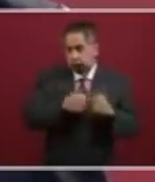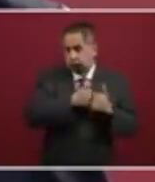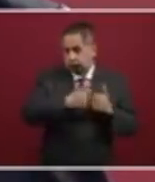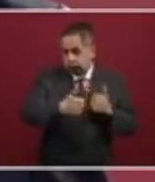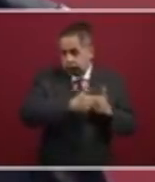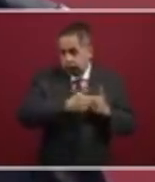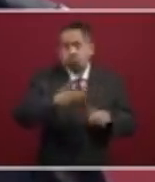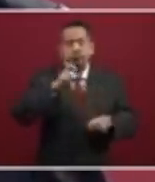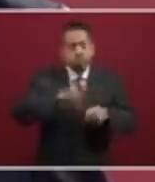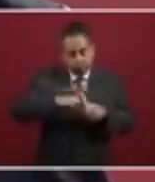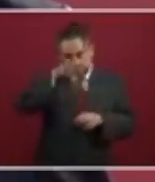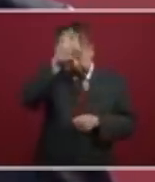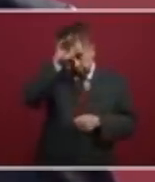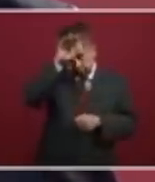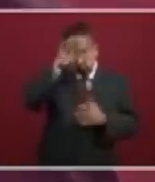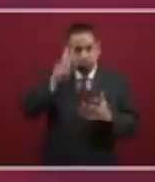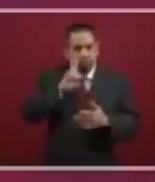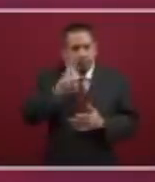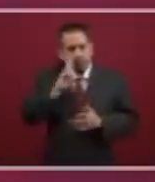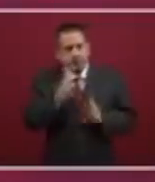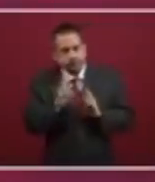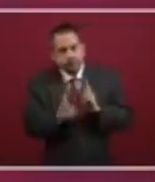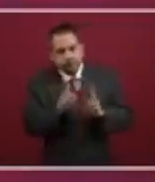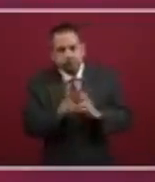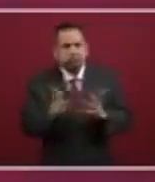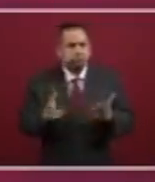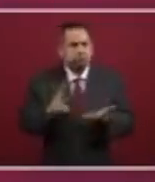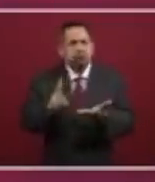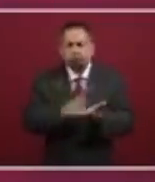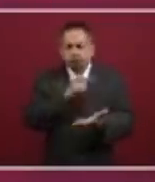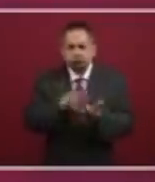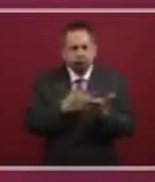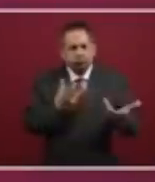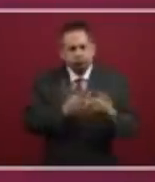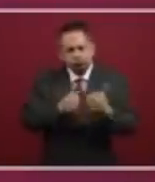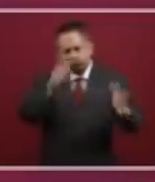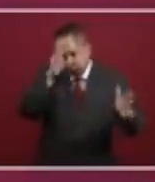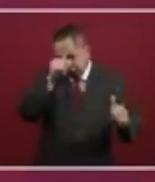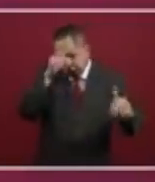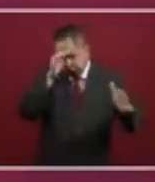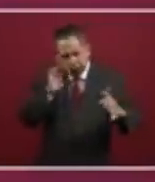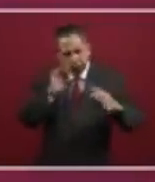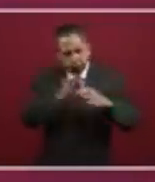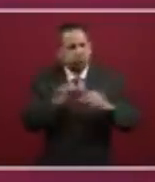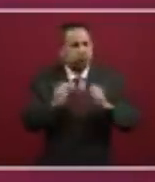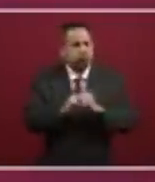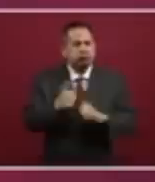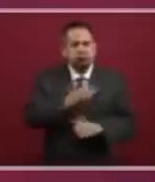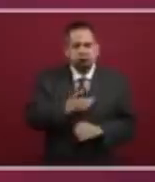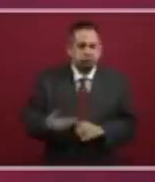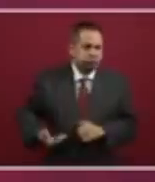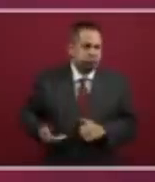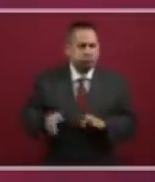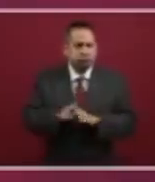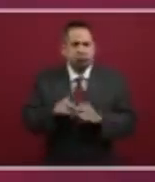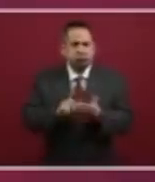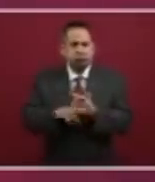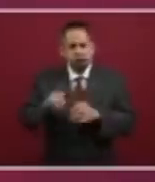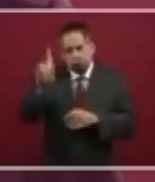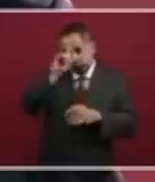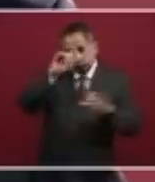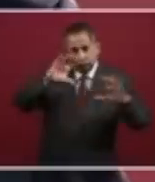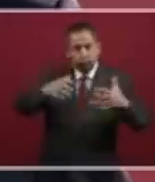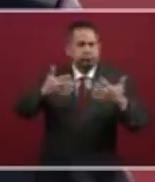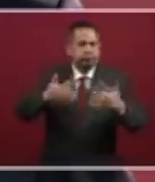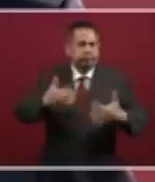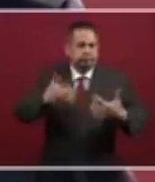Monterrey. Y constantemente tengo acuerdos con el presidente del Consejo Coordinador